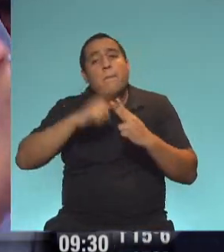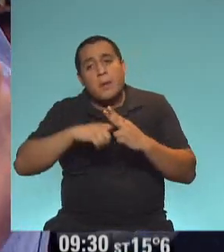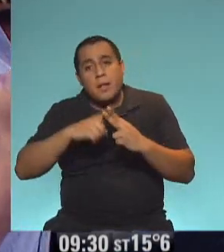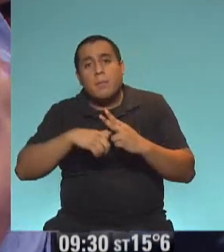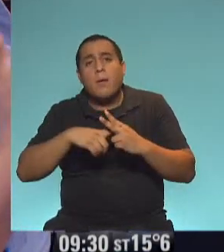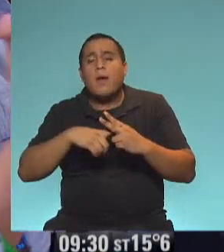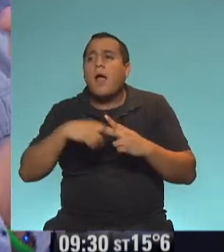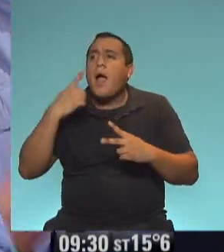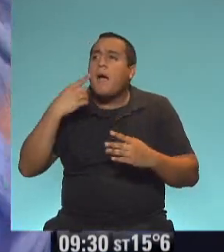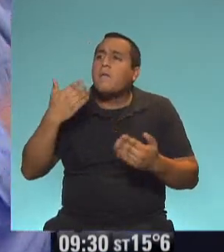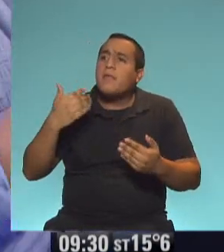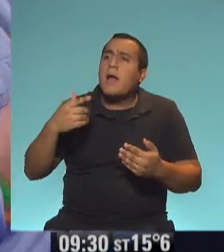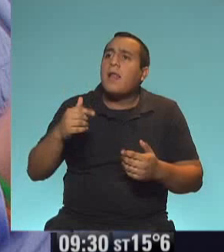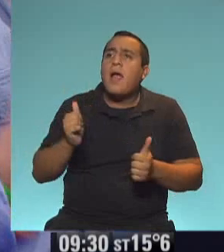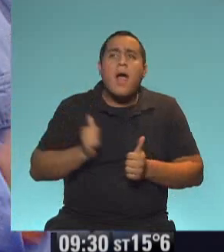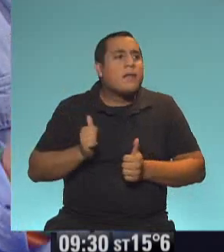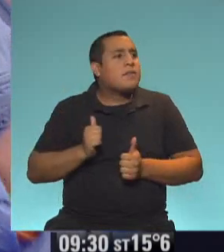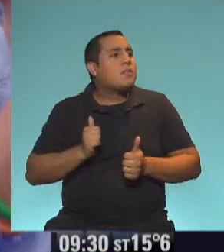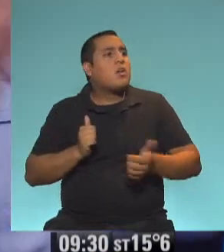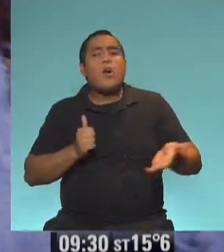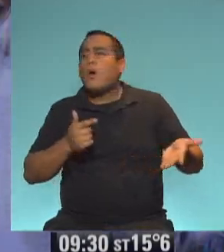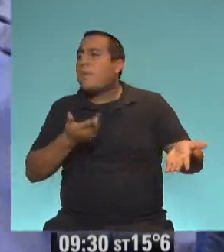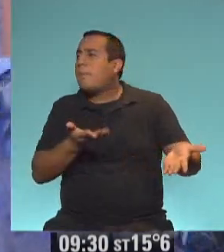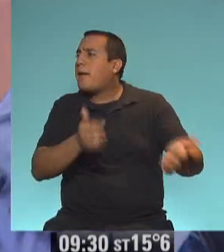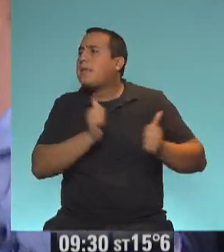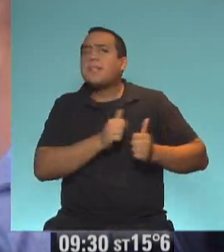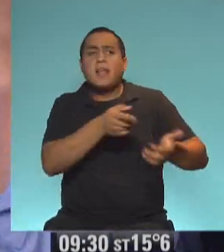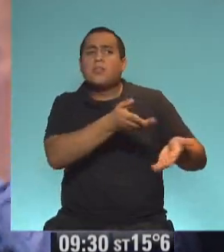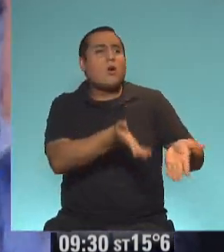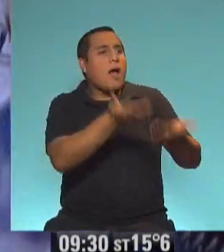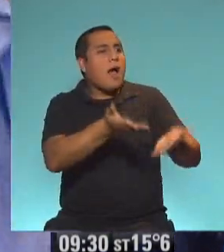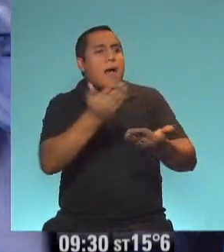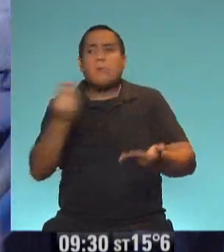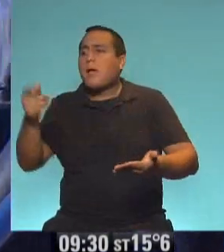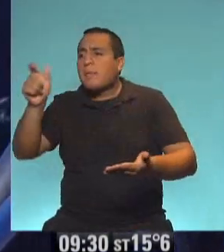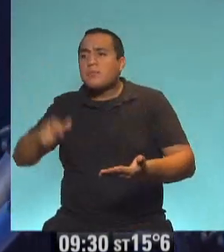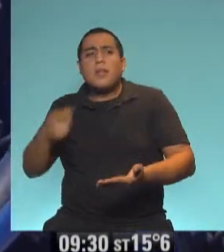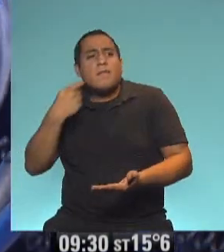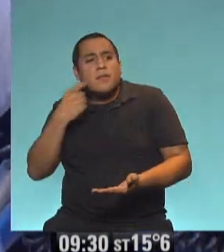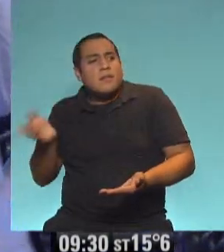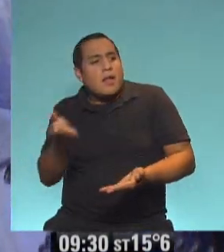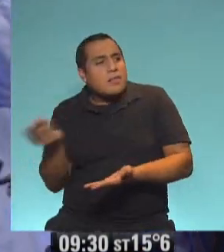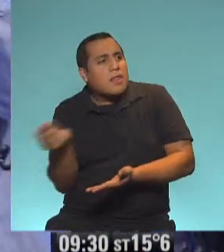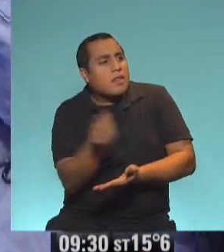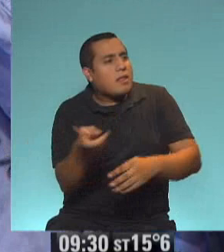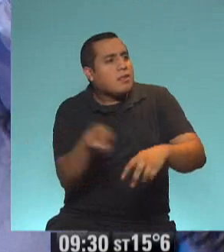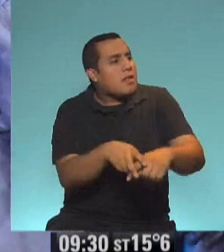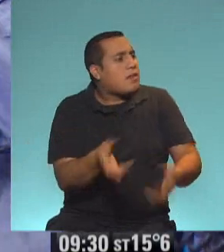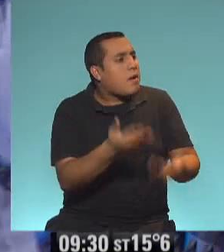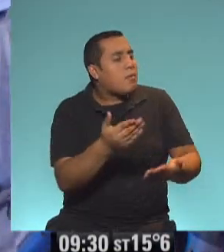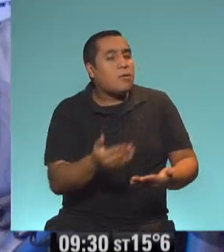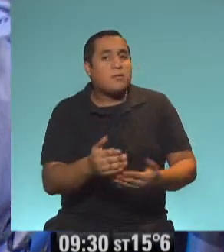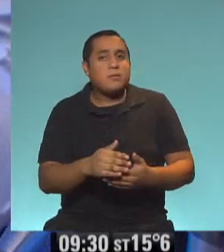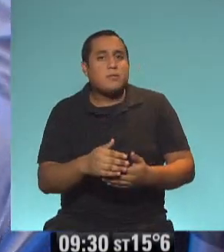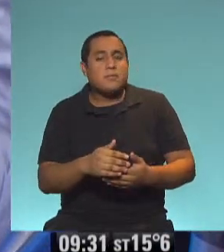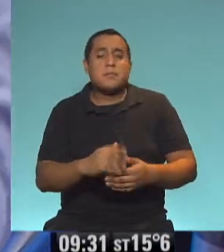ver si alguien me da un asiento para la señora, un asiento para la señora mayor, por favor. Elvira, tranquila. Sí, te llamaba, como hace mucho que no te veo, te llamaba